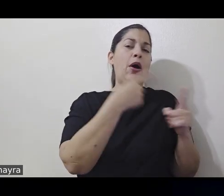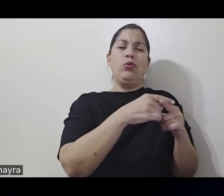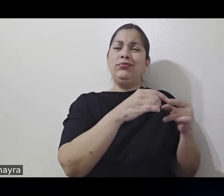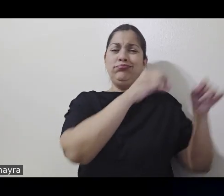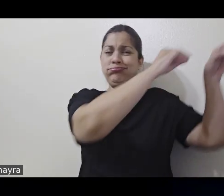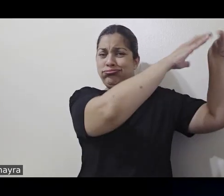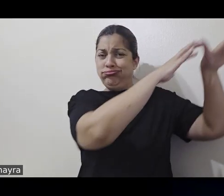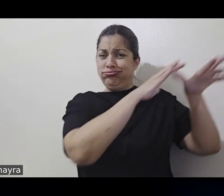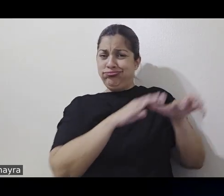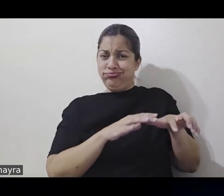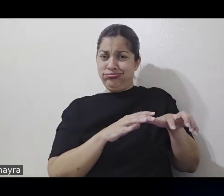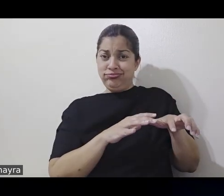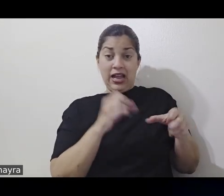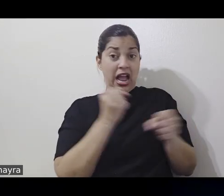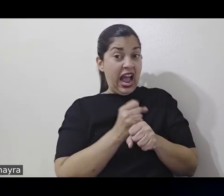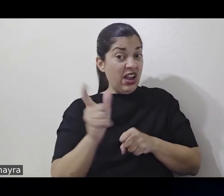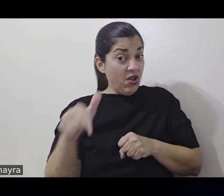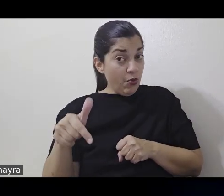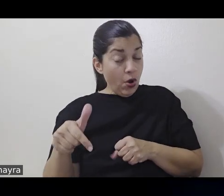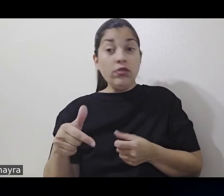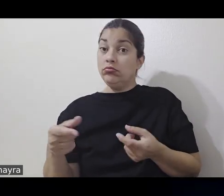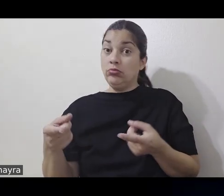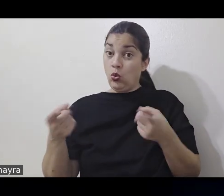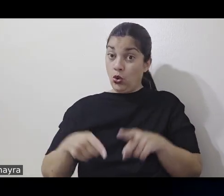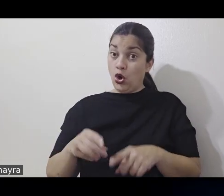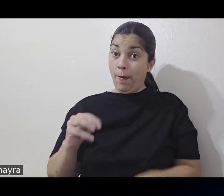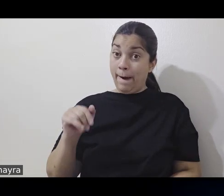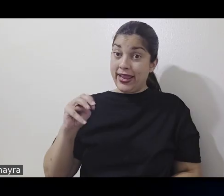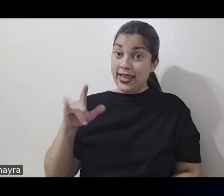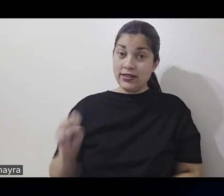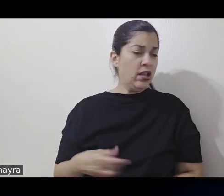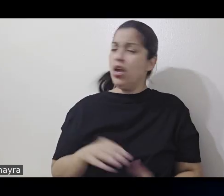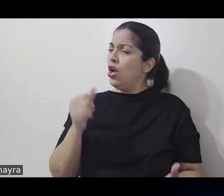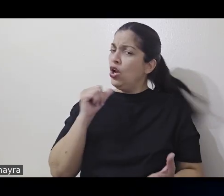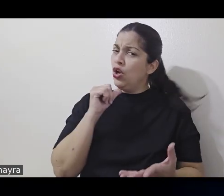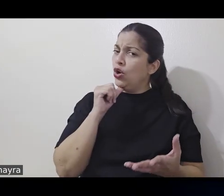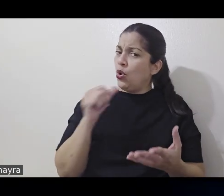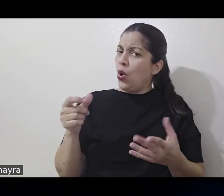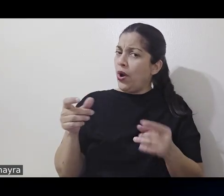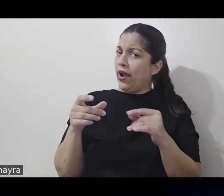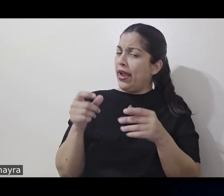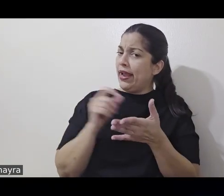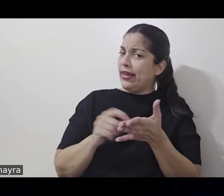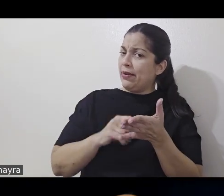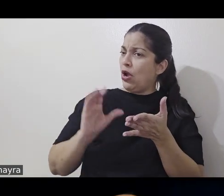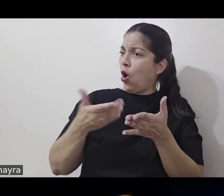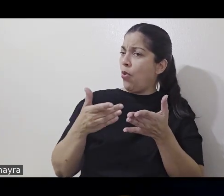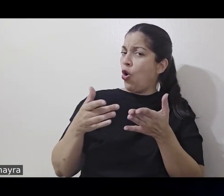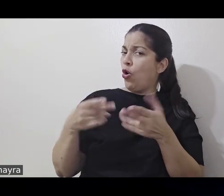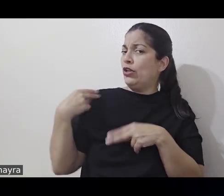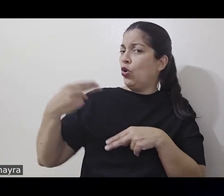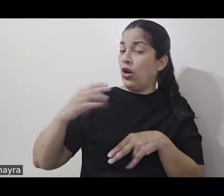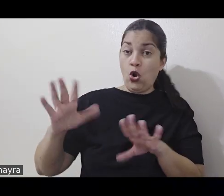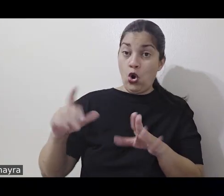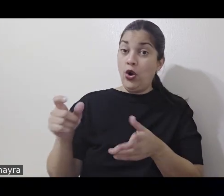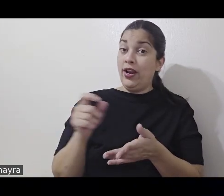ocurrió Mameyes. Escribió. Él lo escribe no como crónica, lo escribe como premonición. Lo escribió antes.